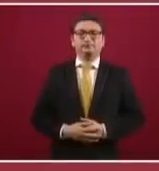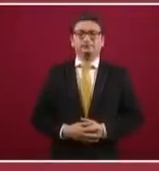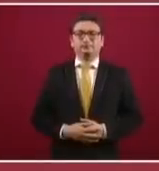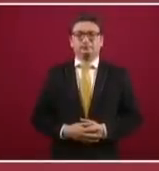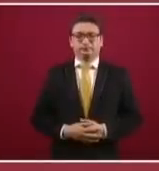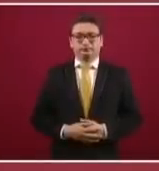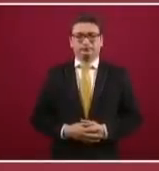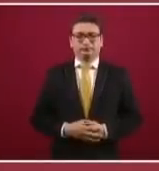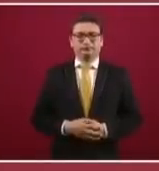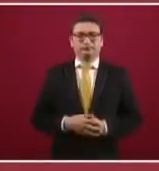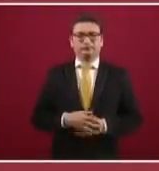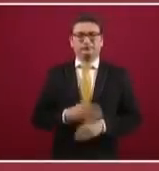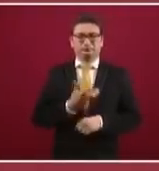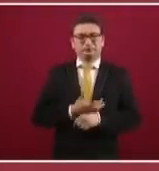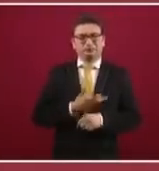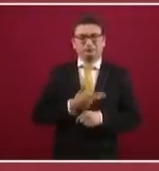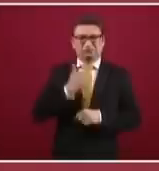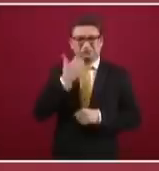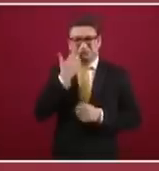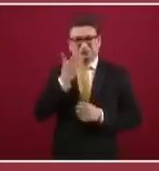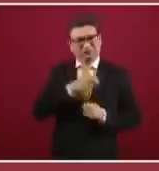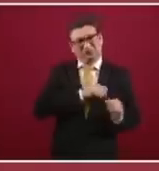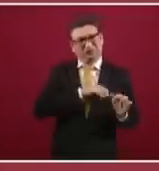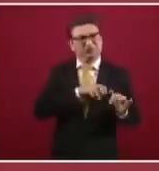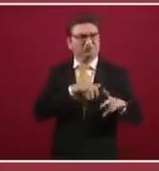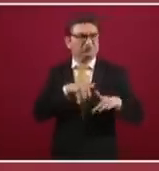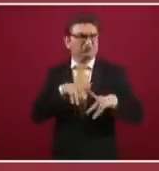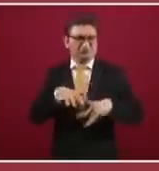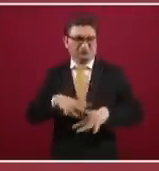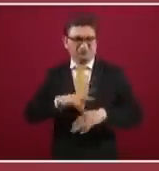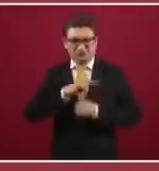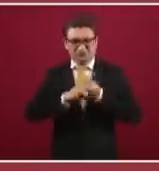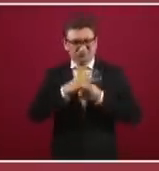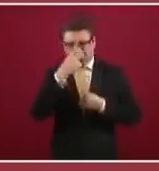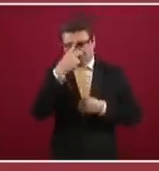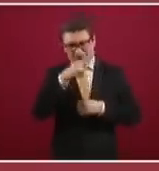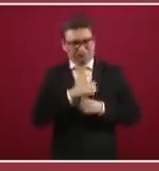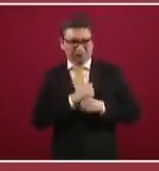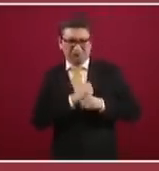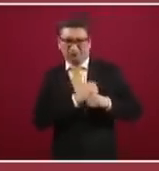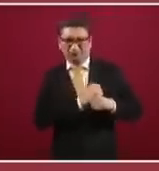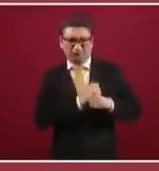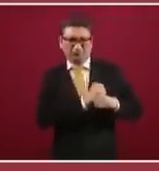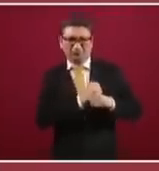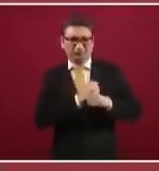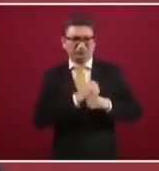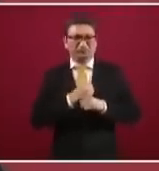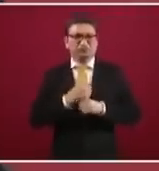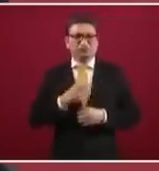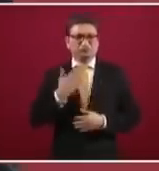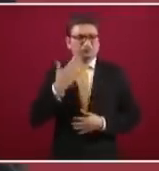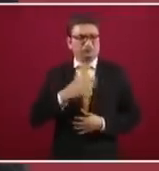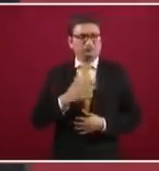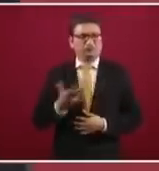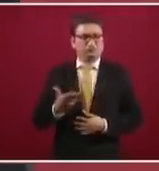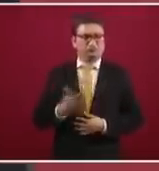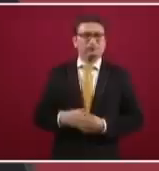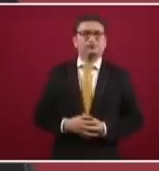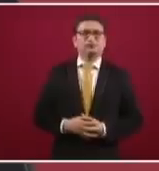se invade a nuestro país y de manera artera se